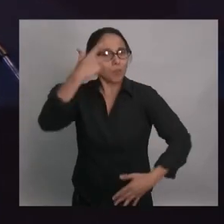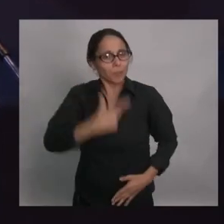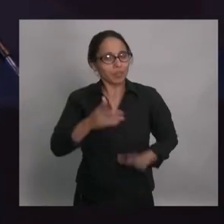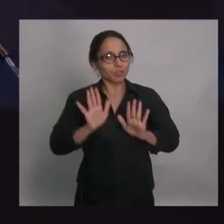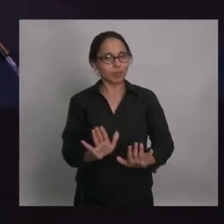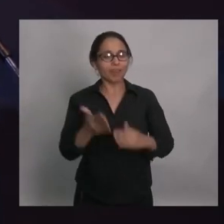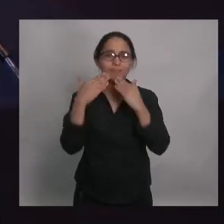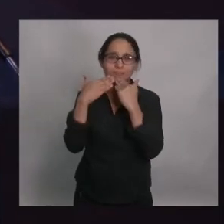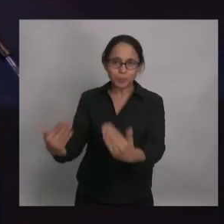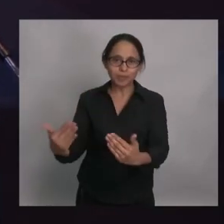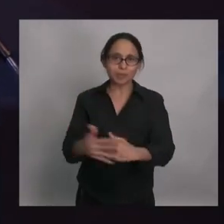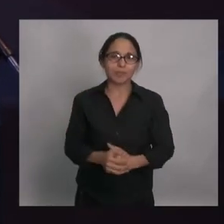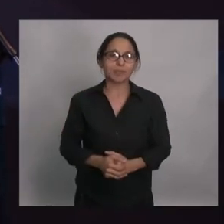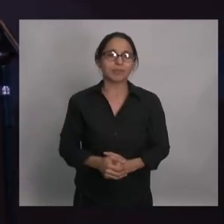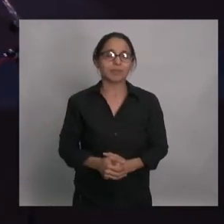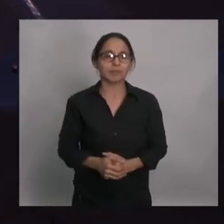muchas gracias sabemos